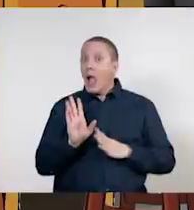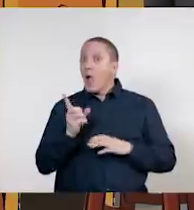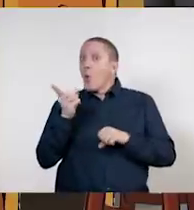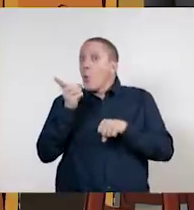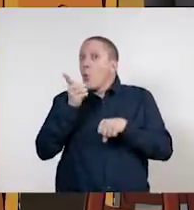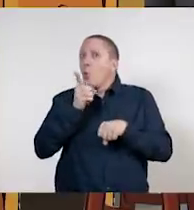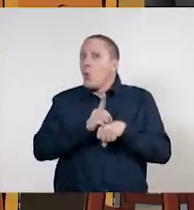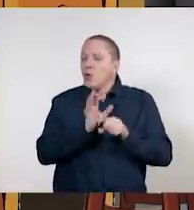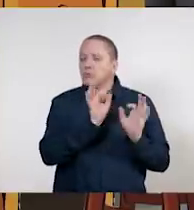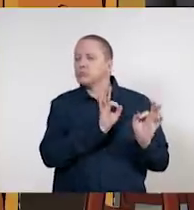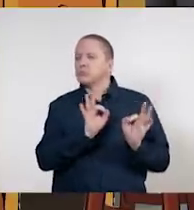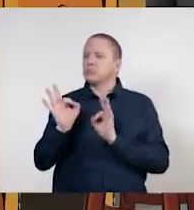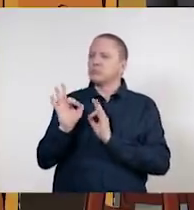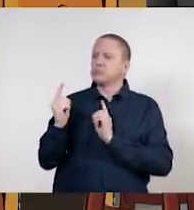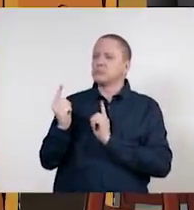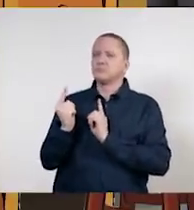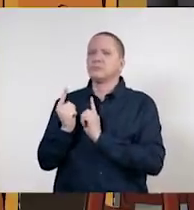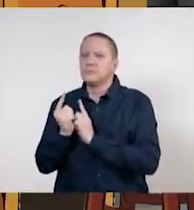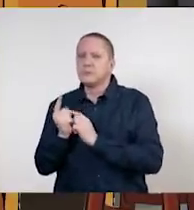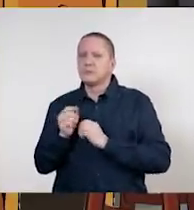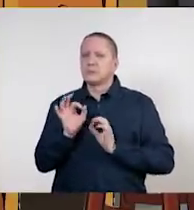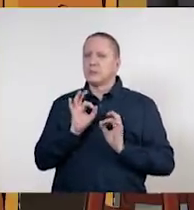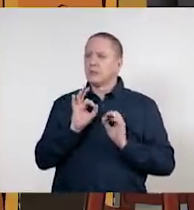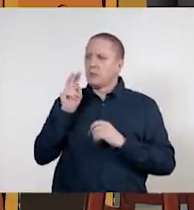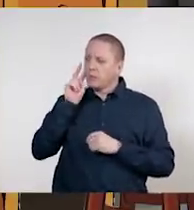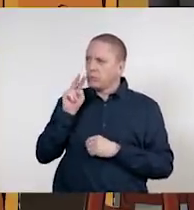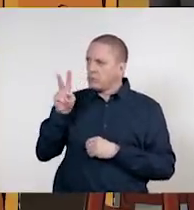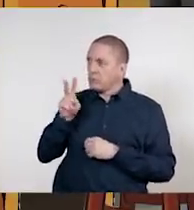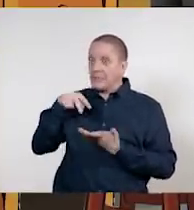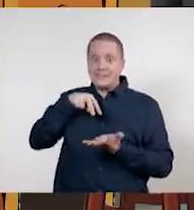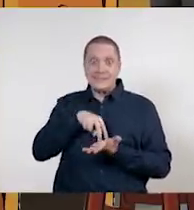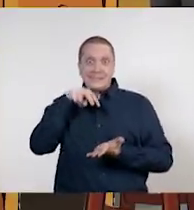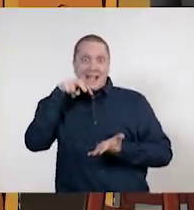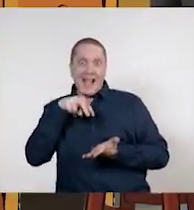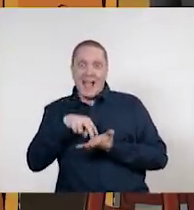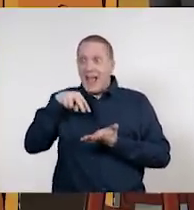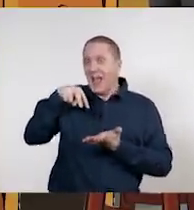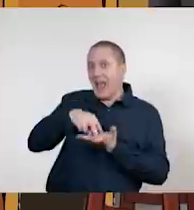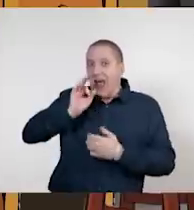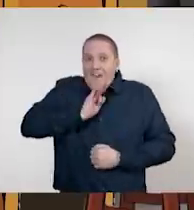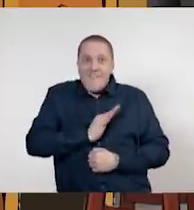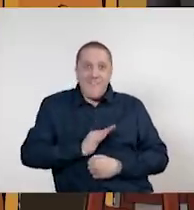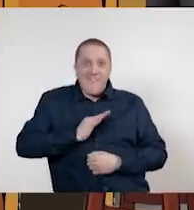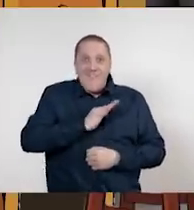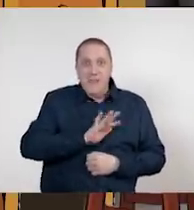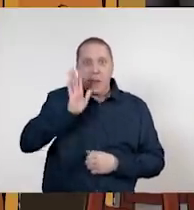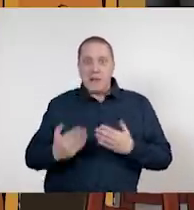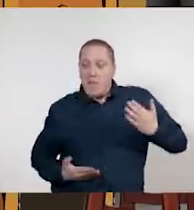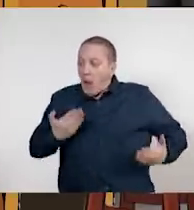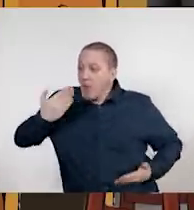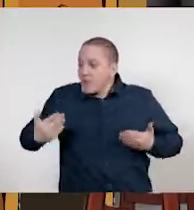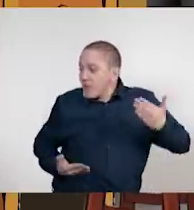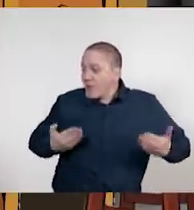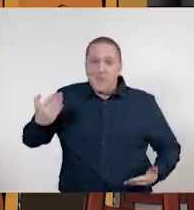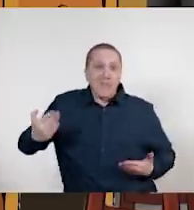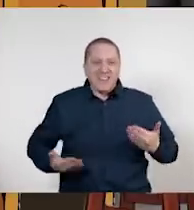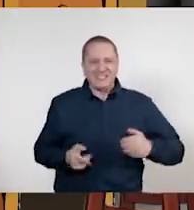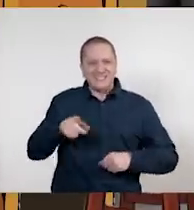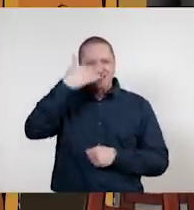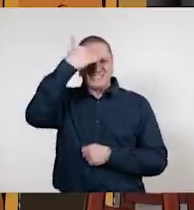resulta que un día lo miraron, ya ni se acercaban a preguntarle, pero un día lo miraron y estaba saltando bien feliz, casi que bailaba una conga,